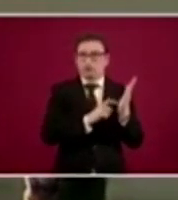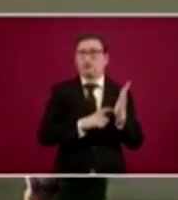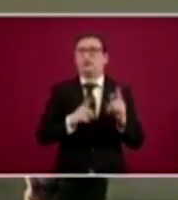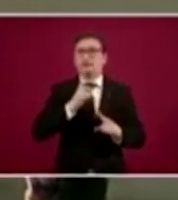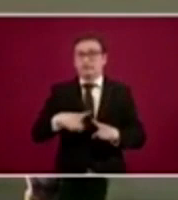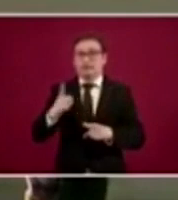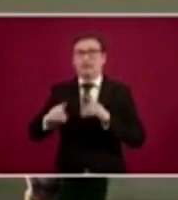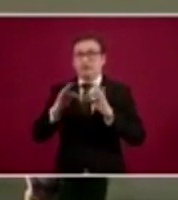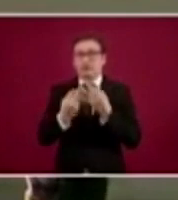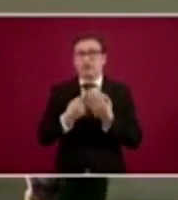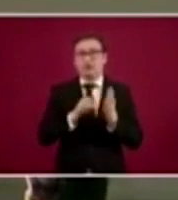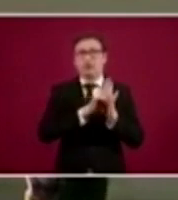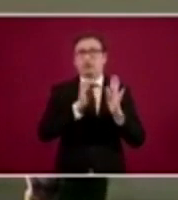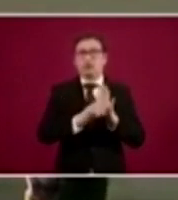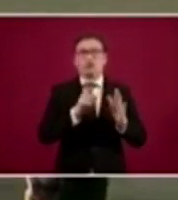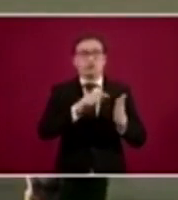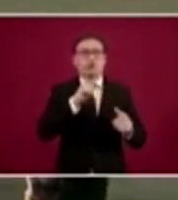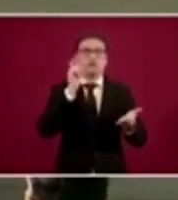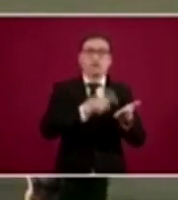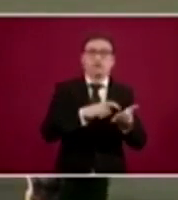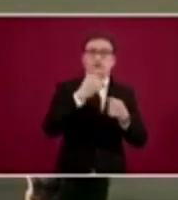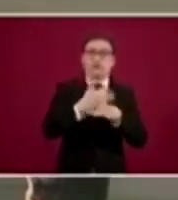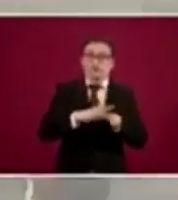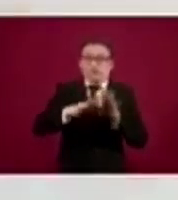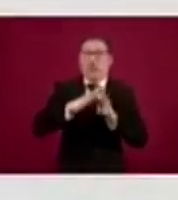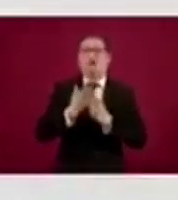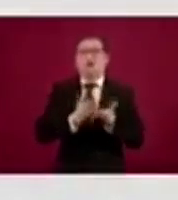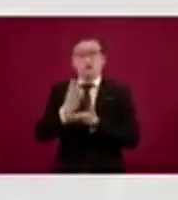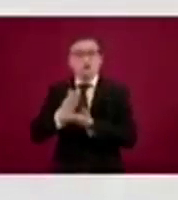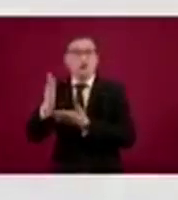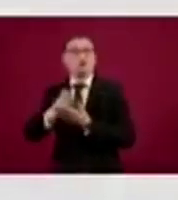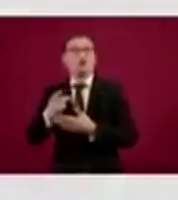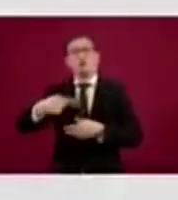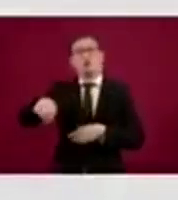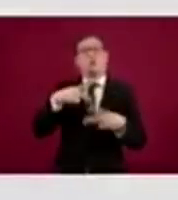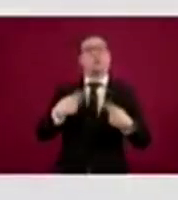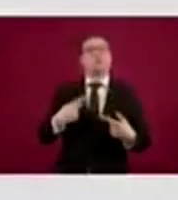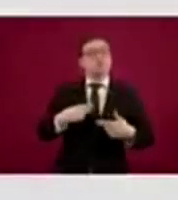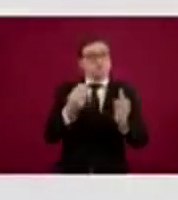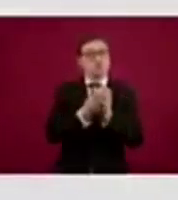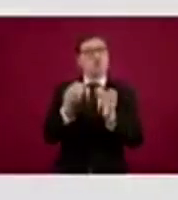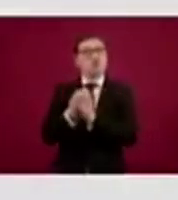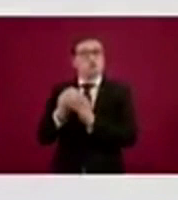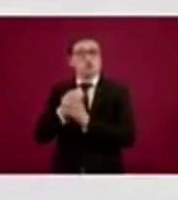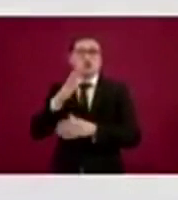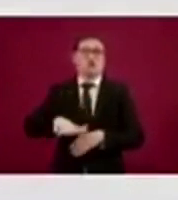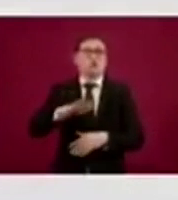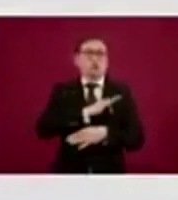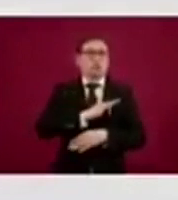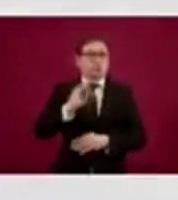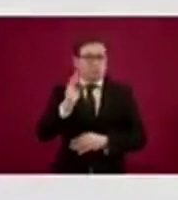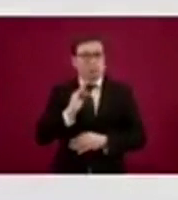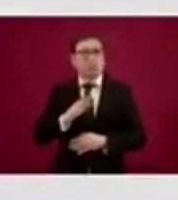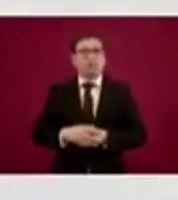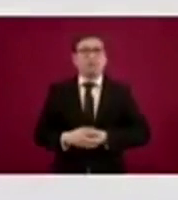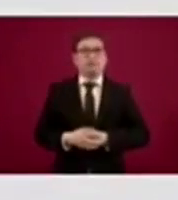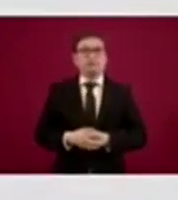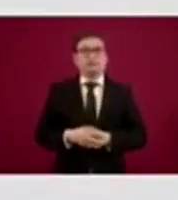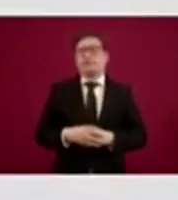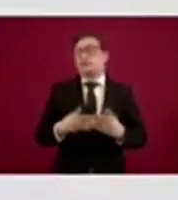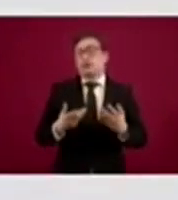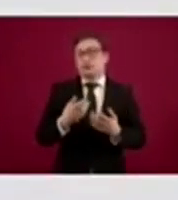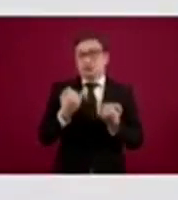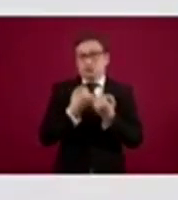son los protocolos que seguir. Y sobre todo, ¿a qué hospitales acudir si tenemos síntomas graves y no encontrarnos